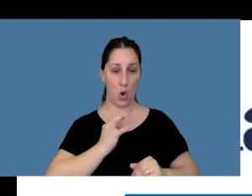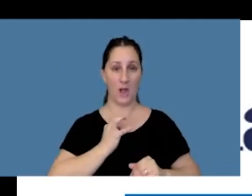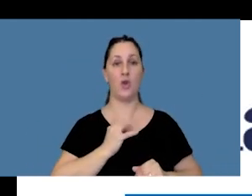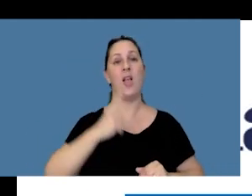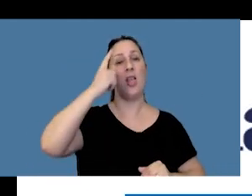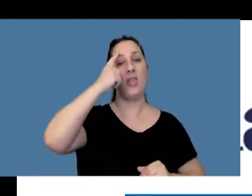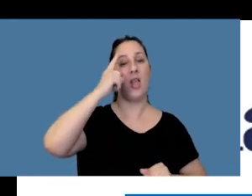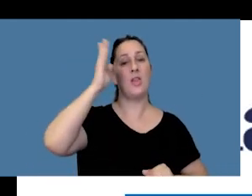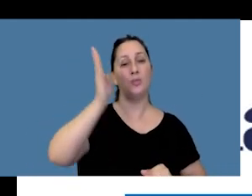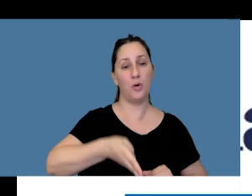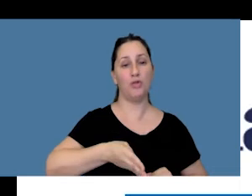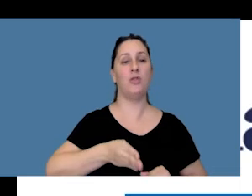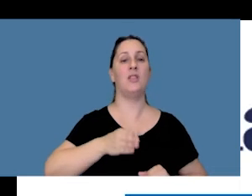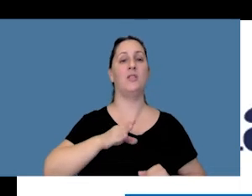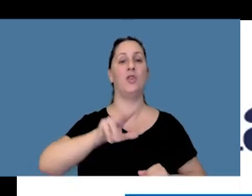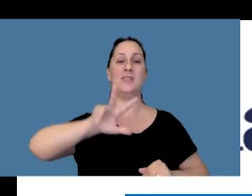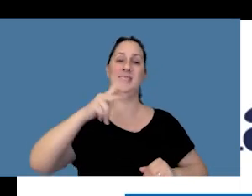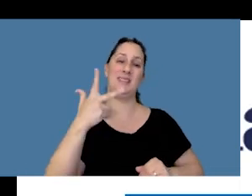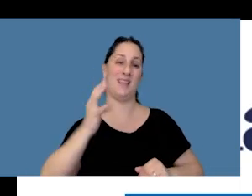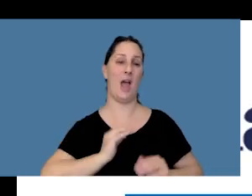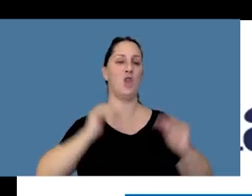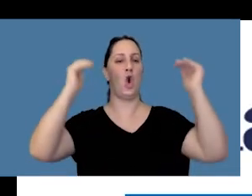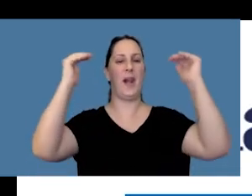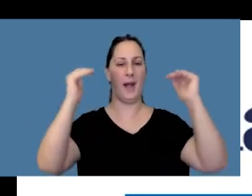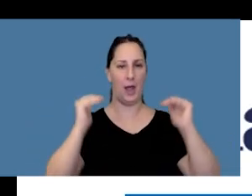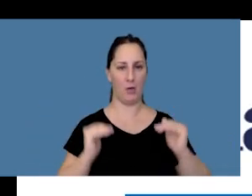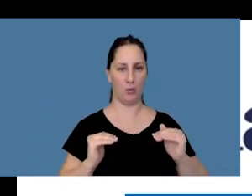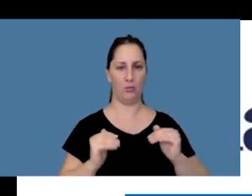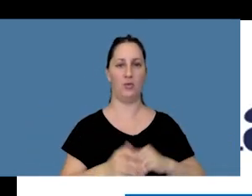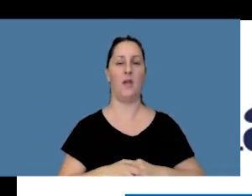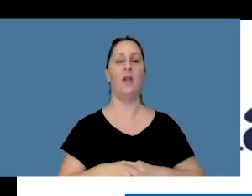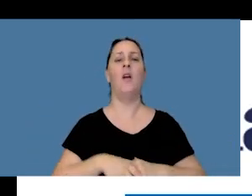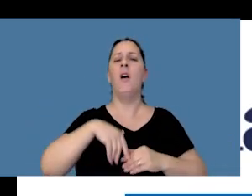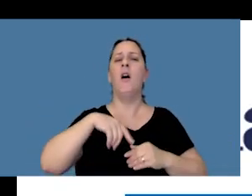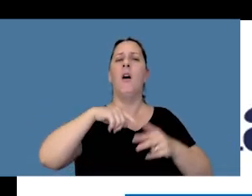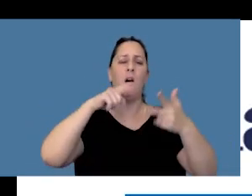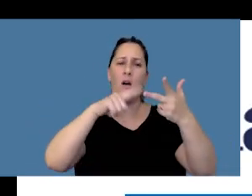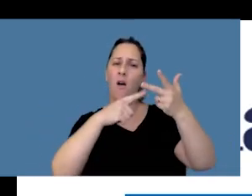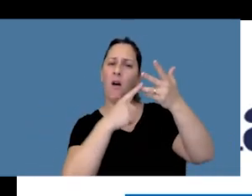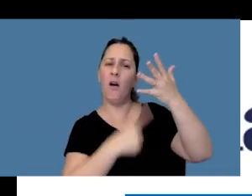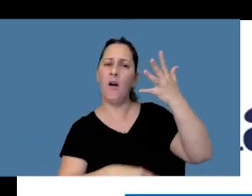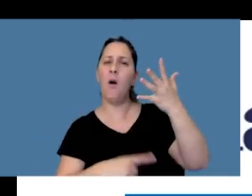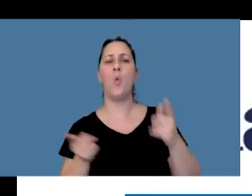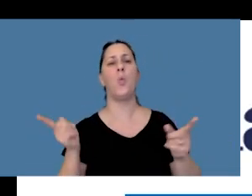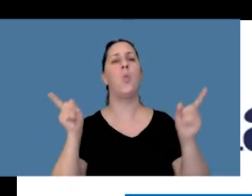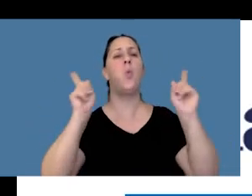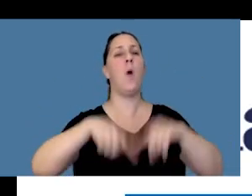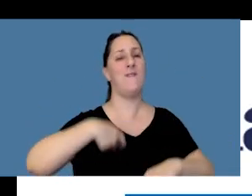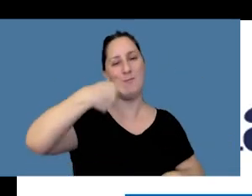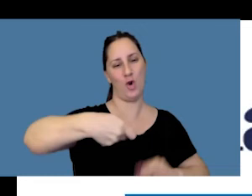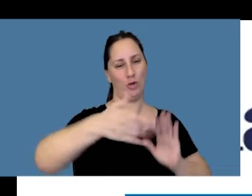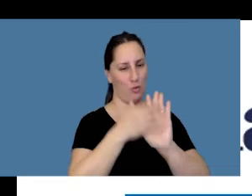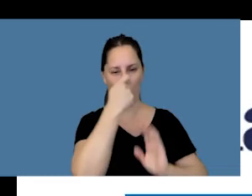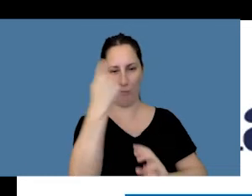el 10% el tercer año. Y después, ¿qué va a pasar? No van a regresar inmediatamente, como les dije